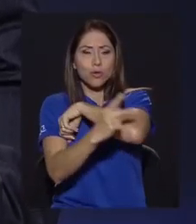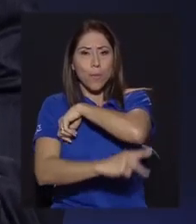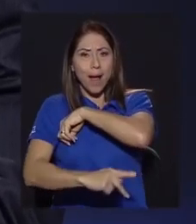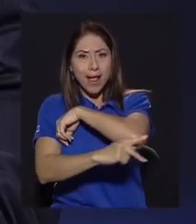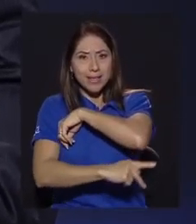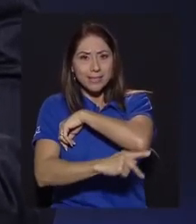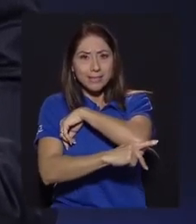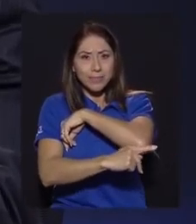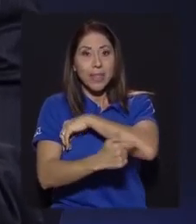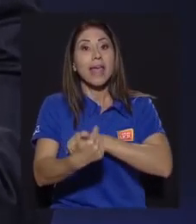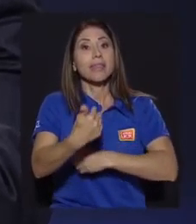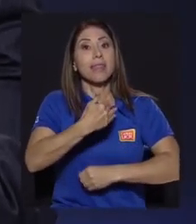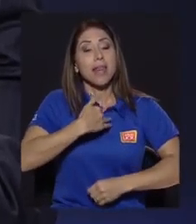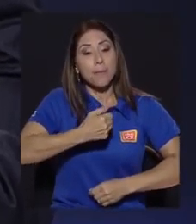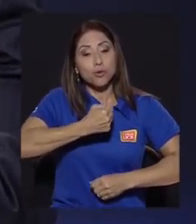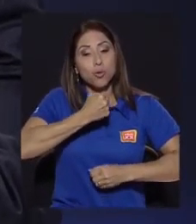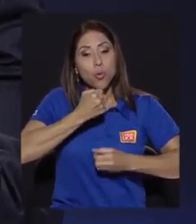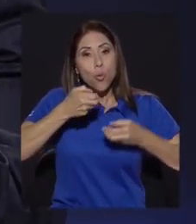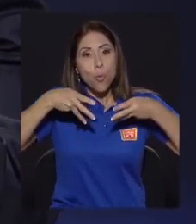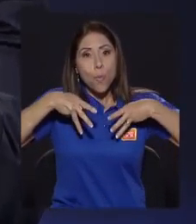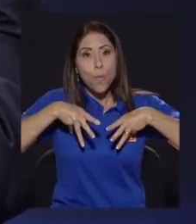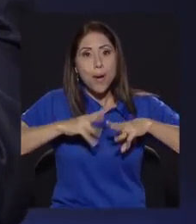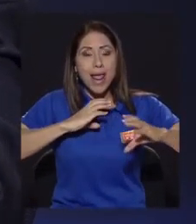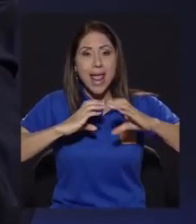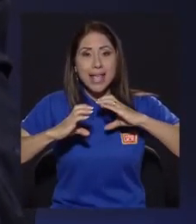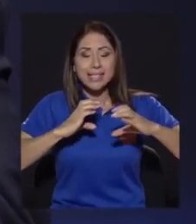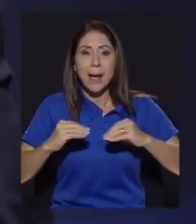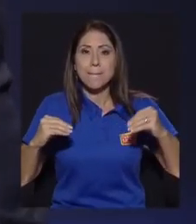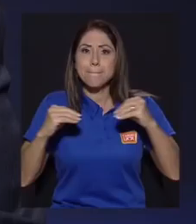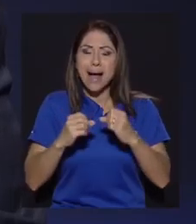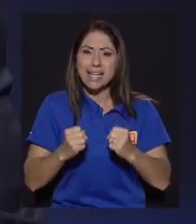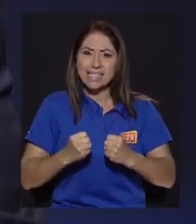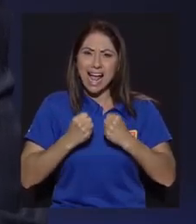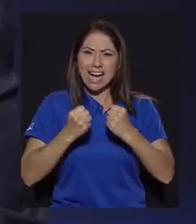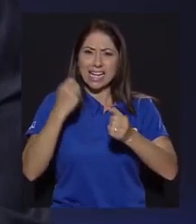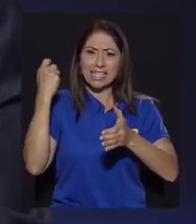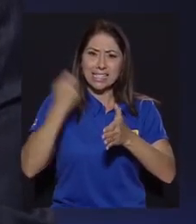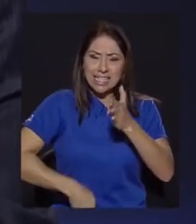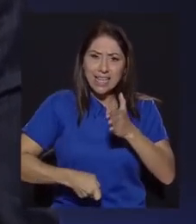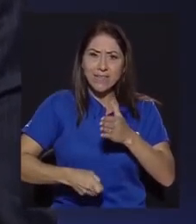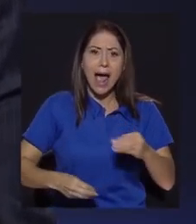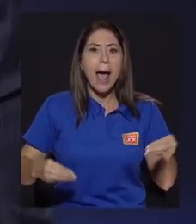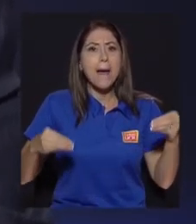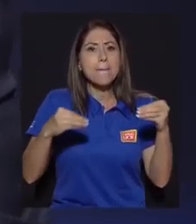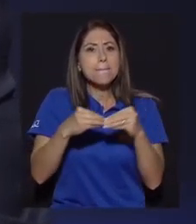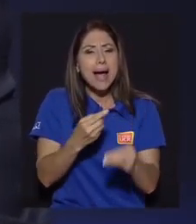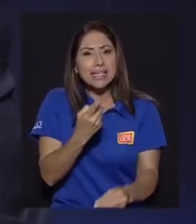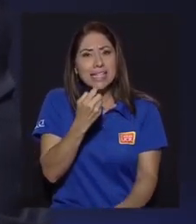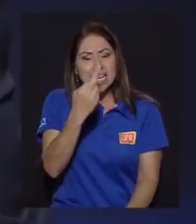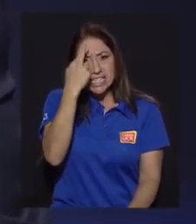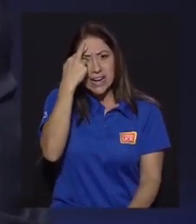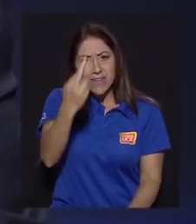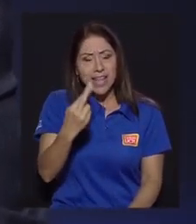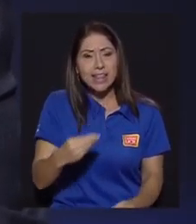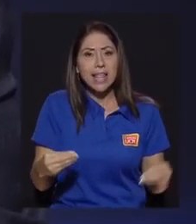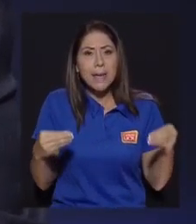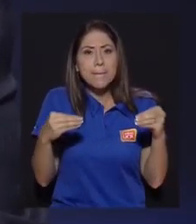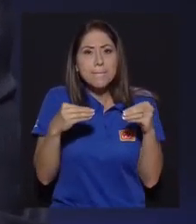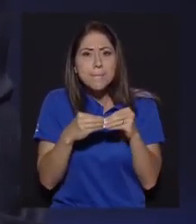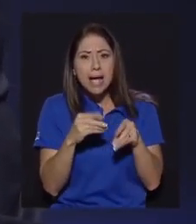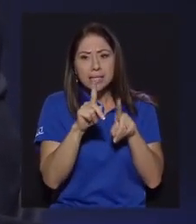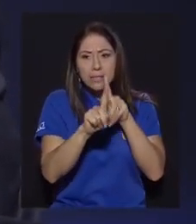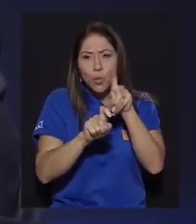tenemos una prensa más agresiva si se quiere más irreverente más